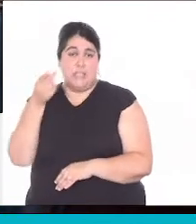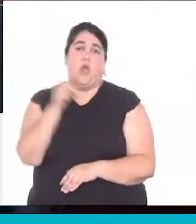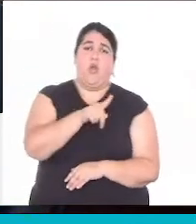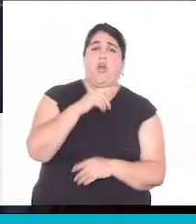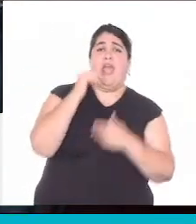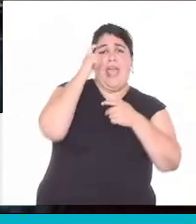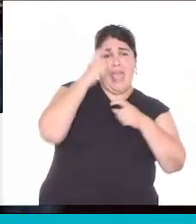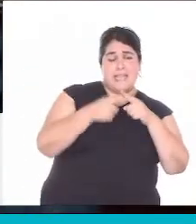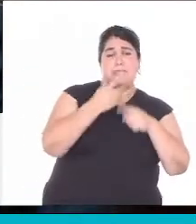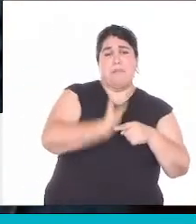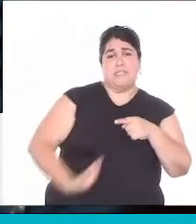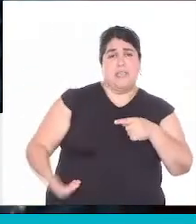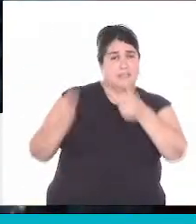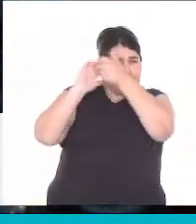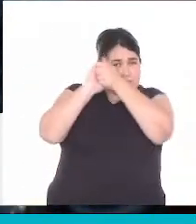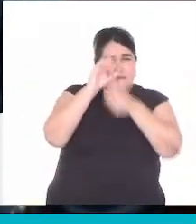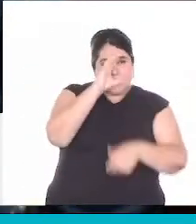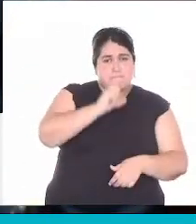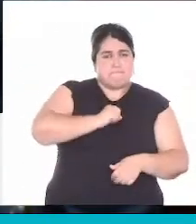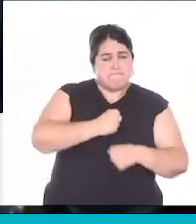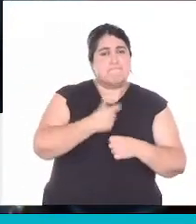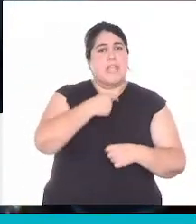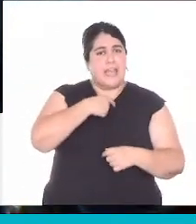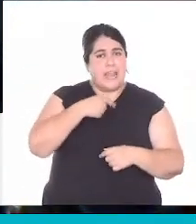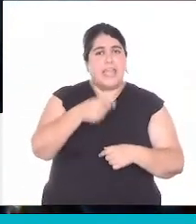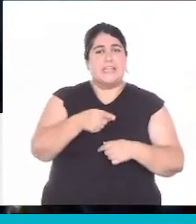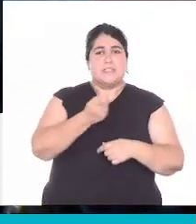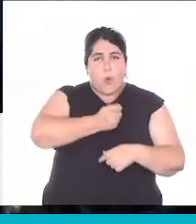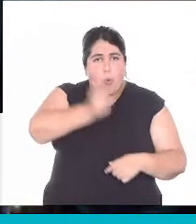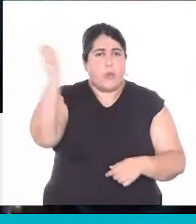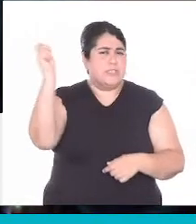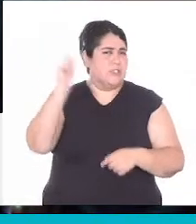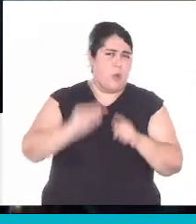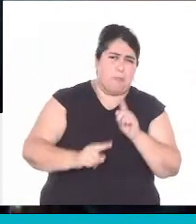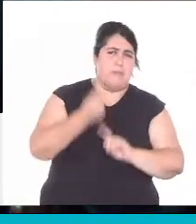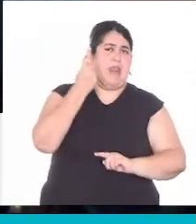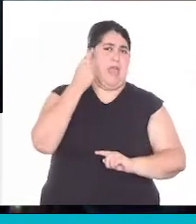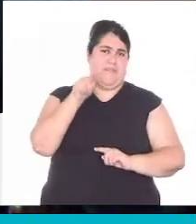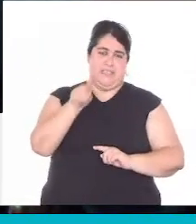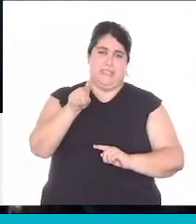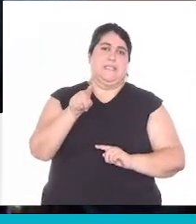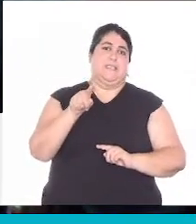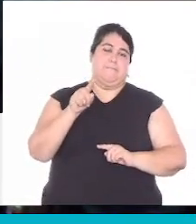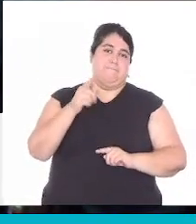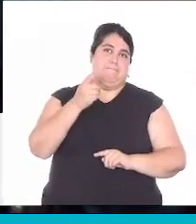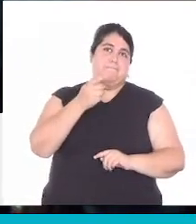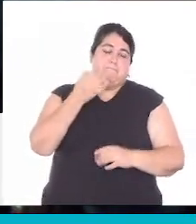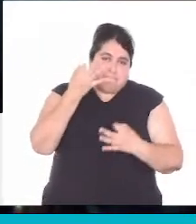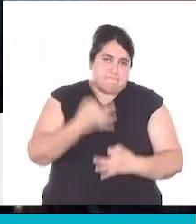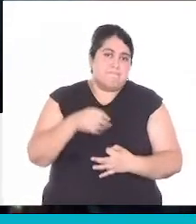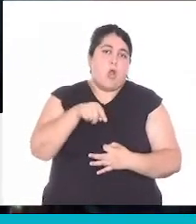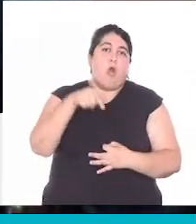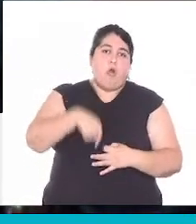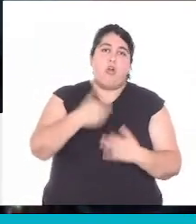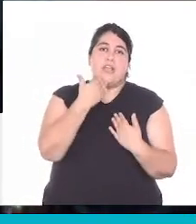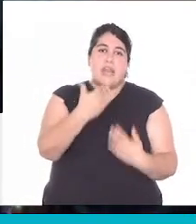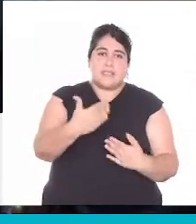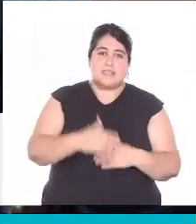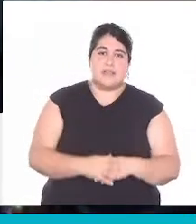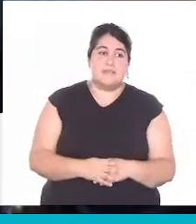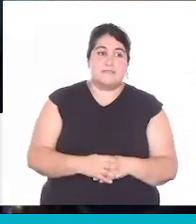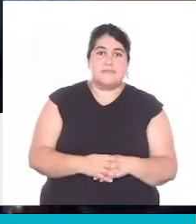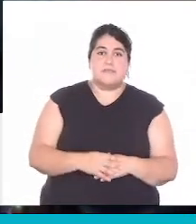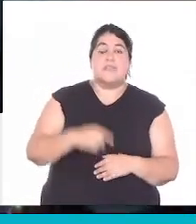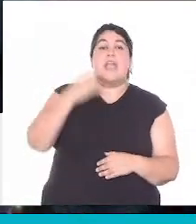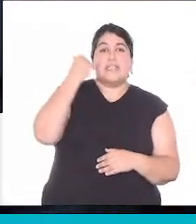expresidente Alfonsín tuvo la valentía de llevar adelante ese juicio histórico y que de alguna manera hoy permite que podamos,